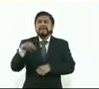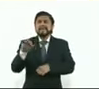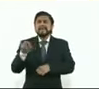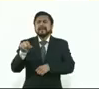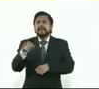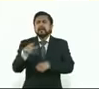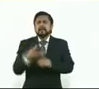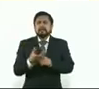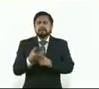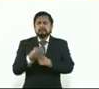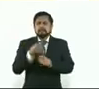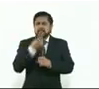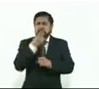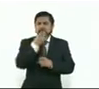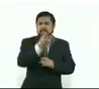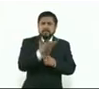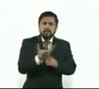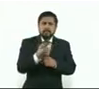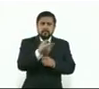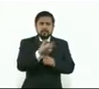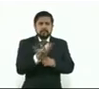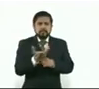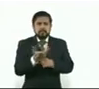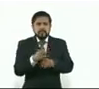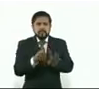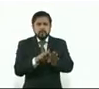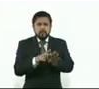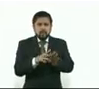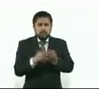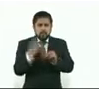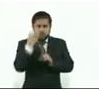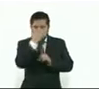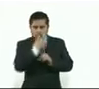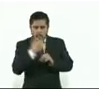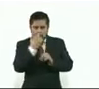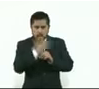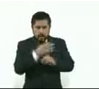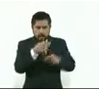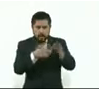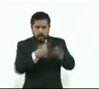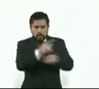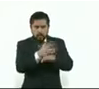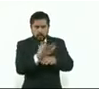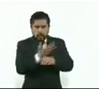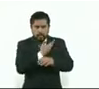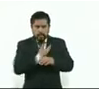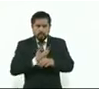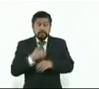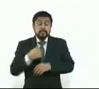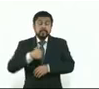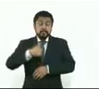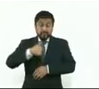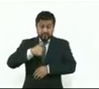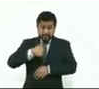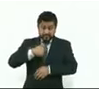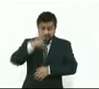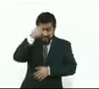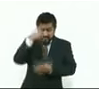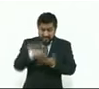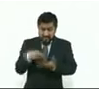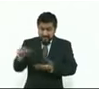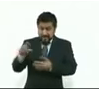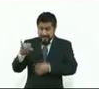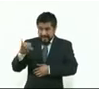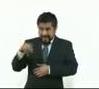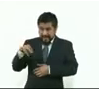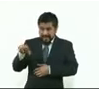revocación de mandato. Pues ellos ponen como pretexto, así lo digo, como pretexto, que requieren más